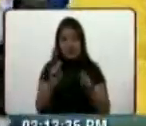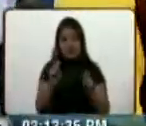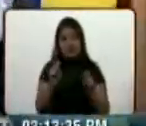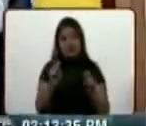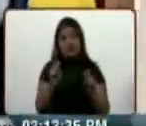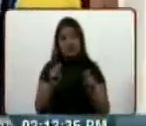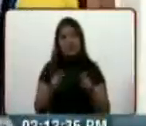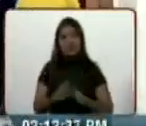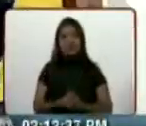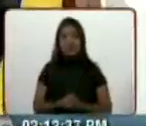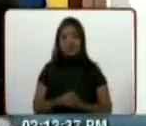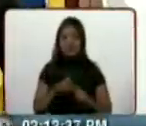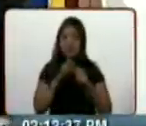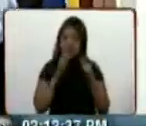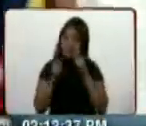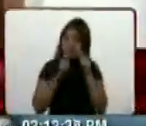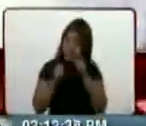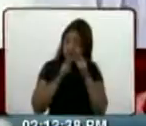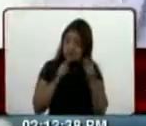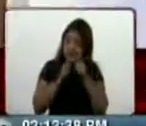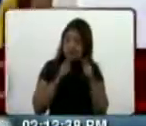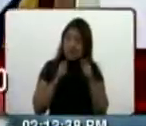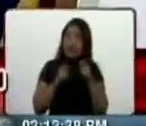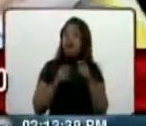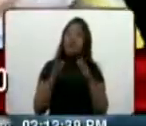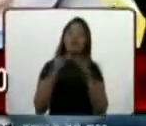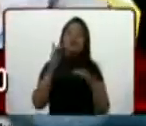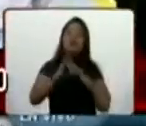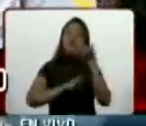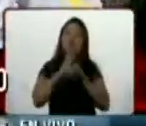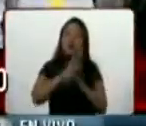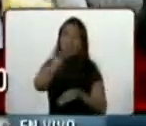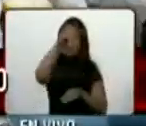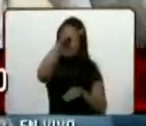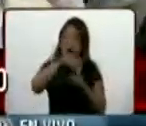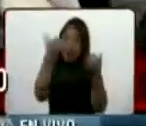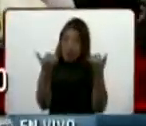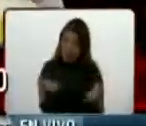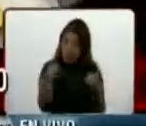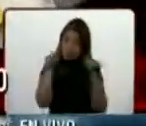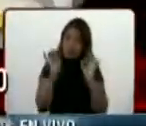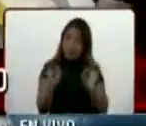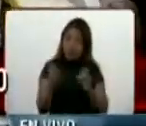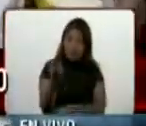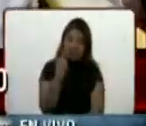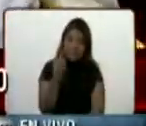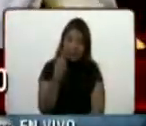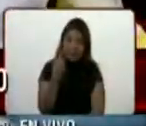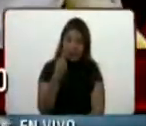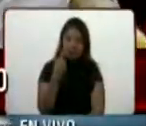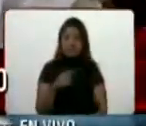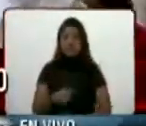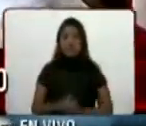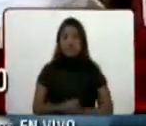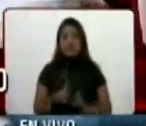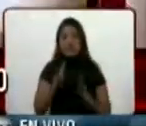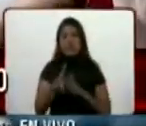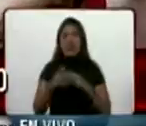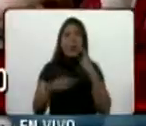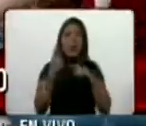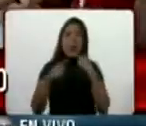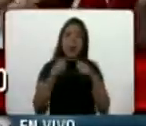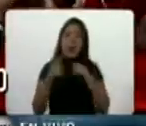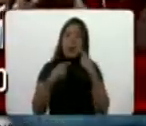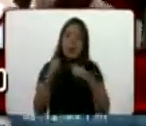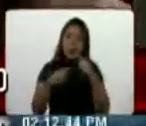una rueda de prensa con medios nacionales e internacionales que se encuentran justamente acá, muy atentos a lo que van a ser las declaraciones